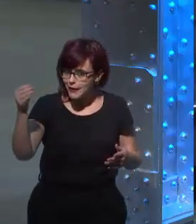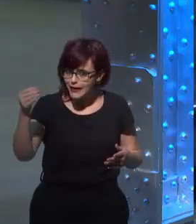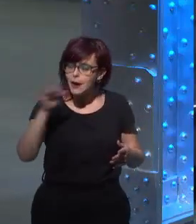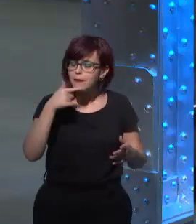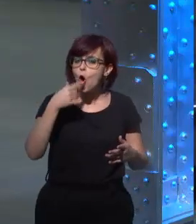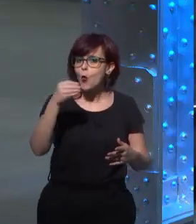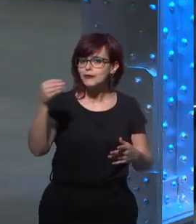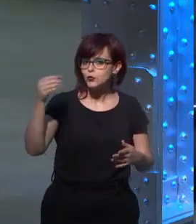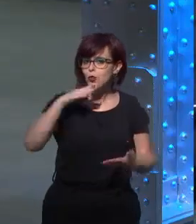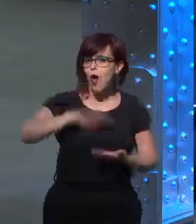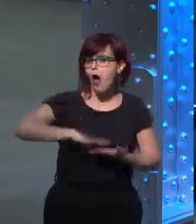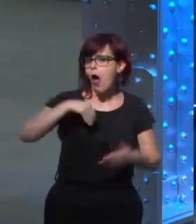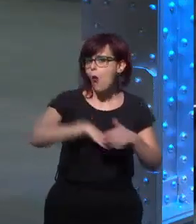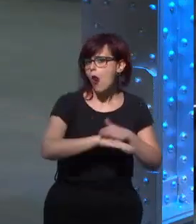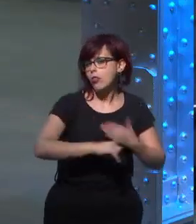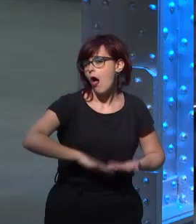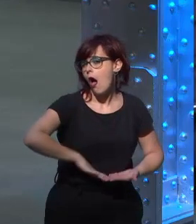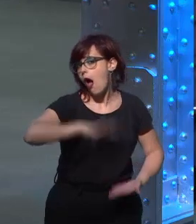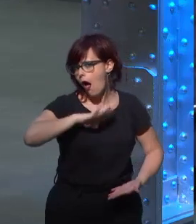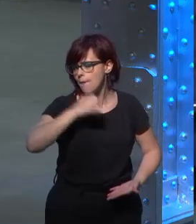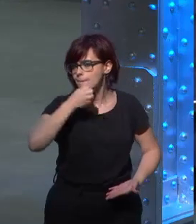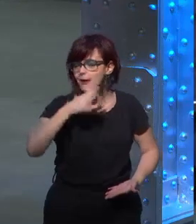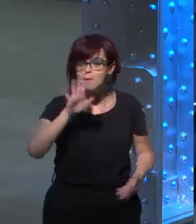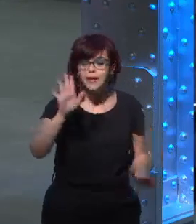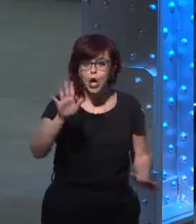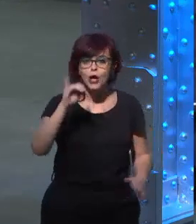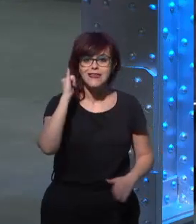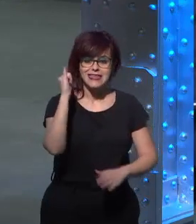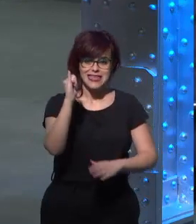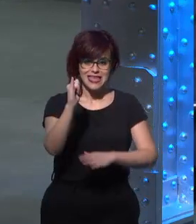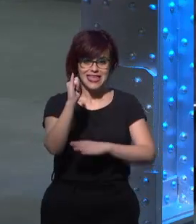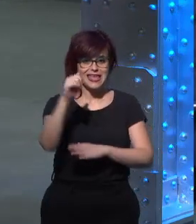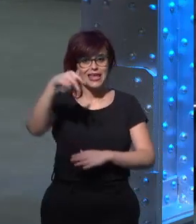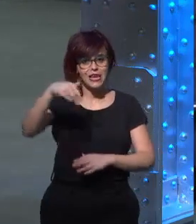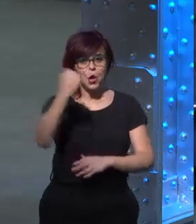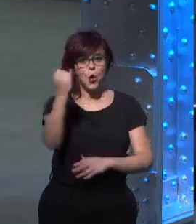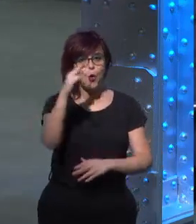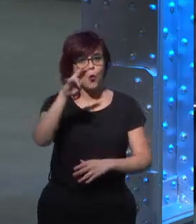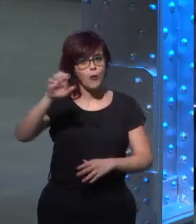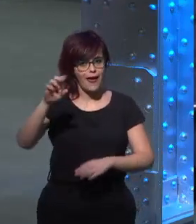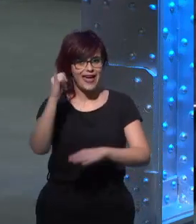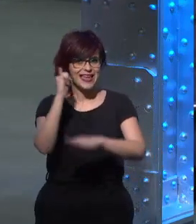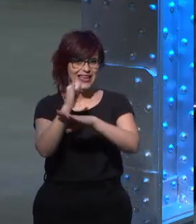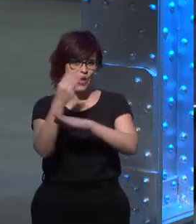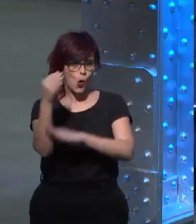juventud acumulada, que también me lo dicen bastante habitualmente, desde el INJUVE consideramos jóvenes